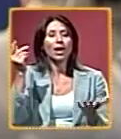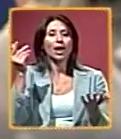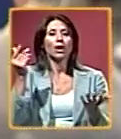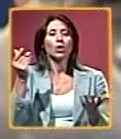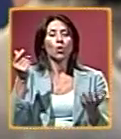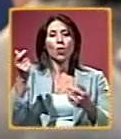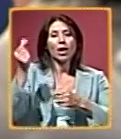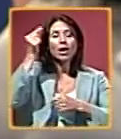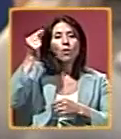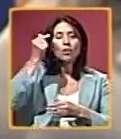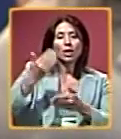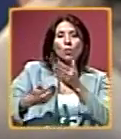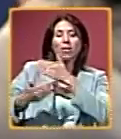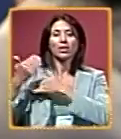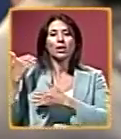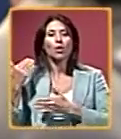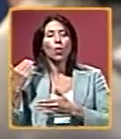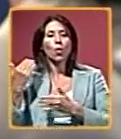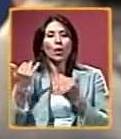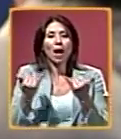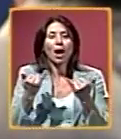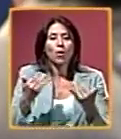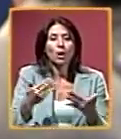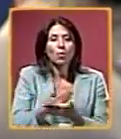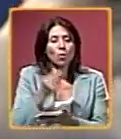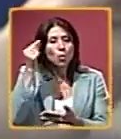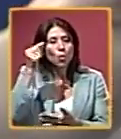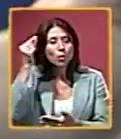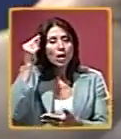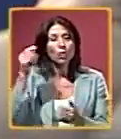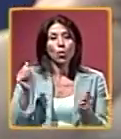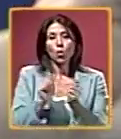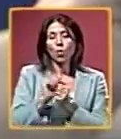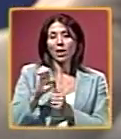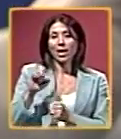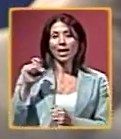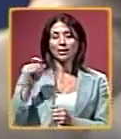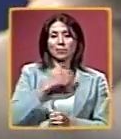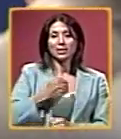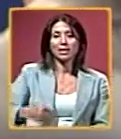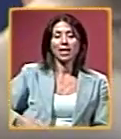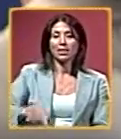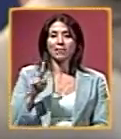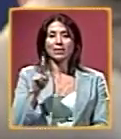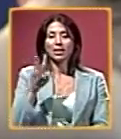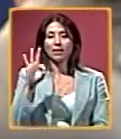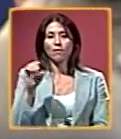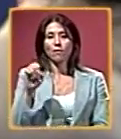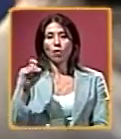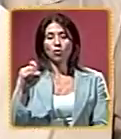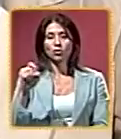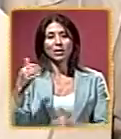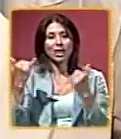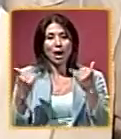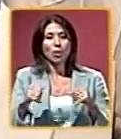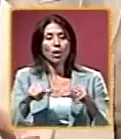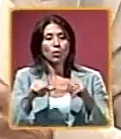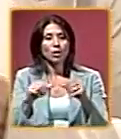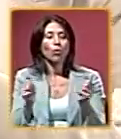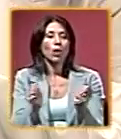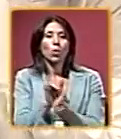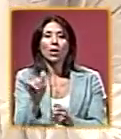periodo anterior, el sexenio anterior, con el expresidente Vicente Fox, que ahora también continúa el mismo partido, el